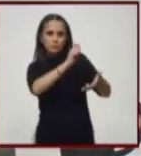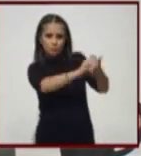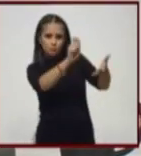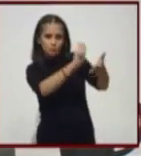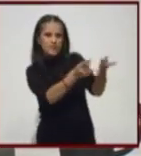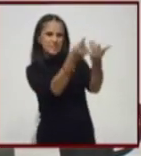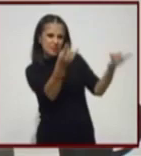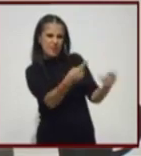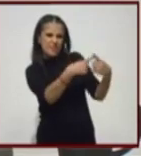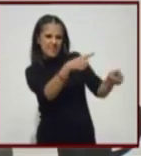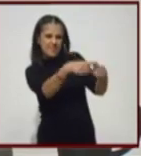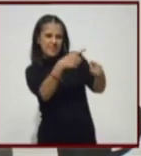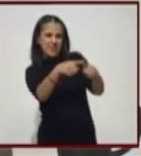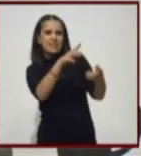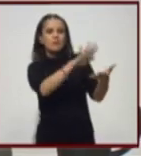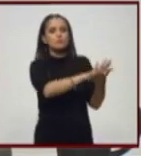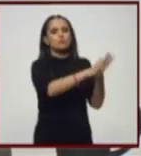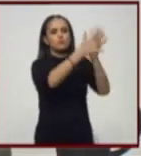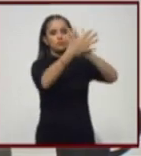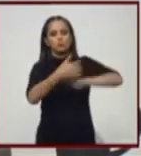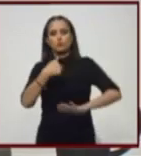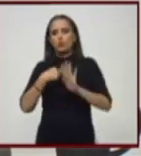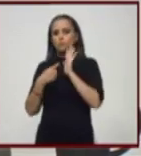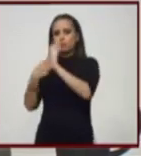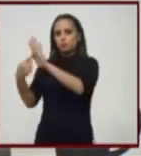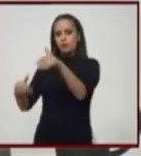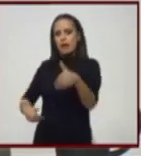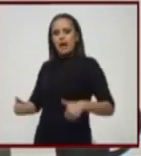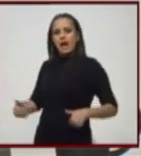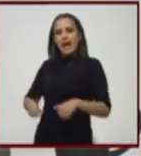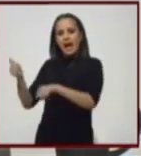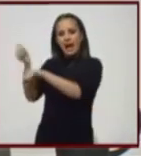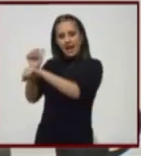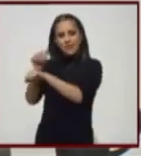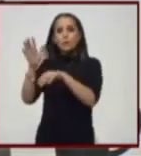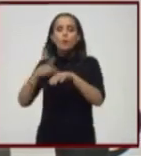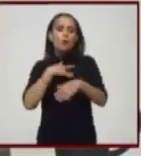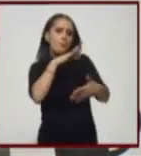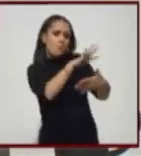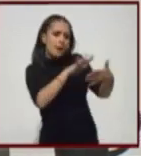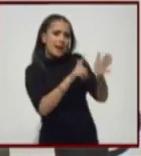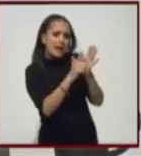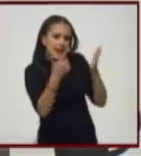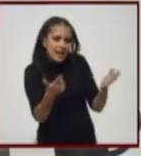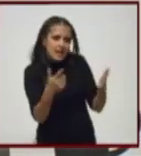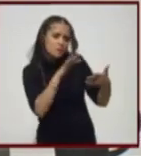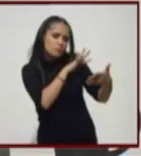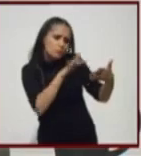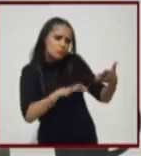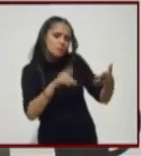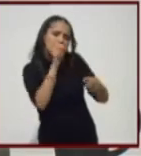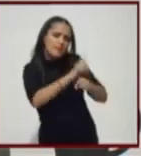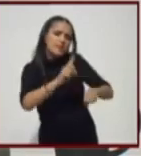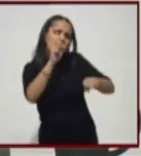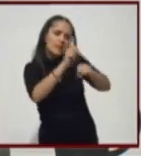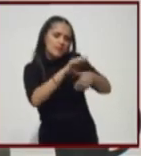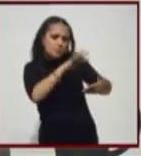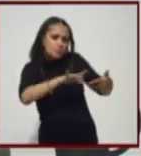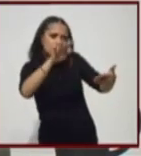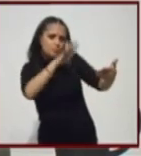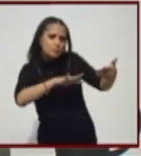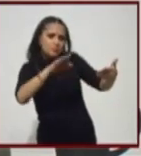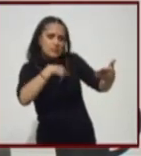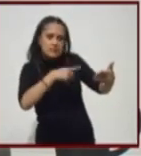necesidad de hacerse escuchar las muchas historias que leo que escucho que veo todos los días y que me parece